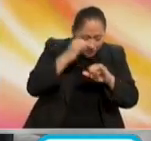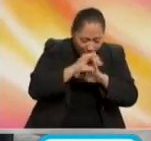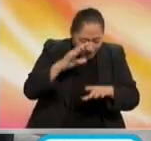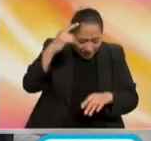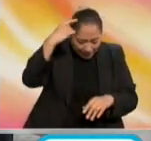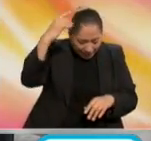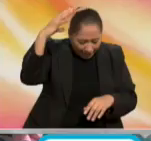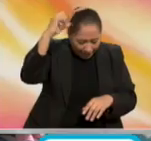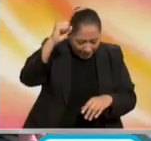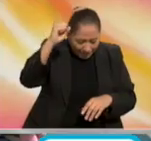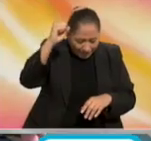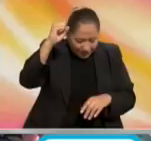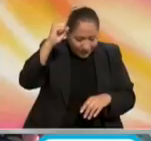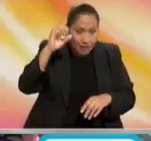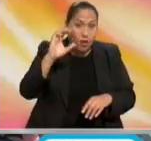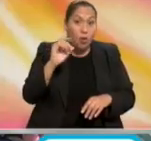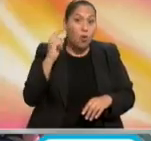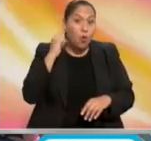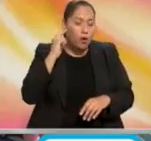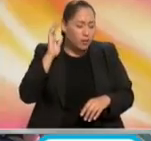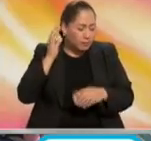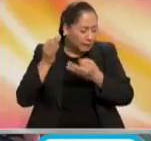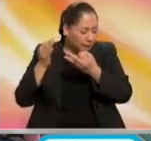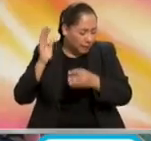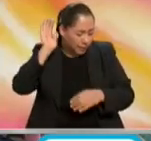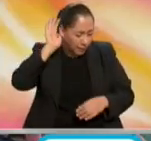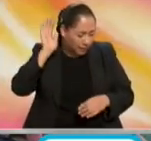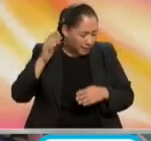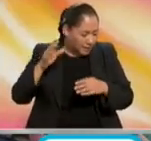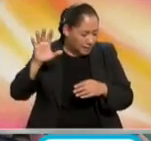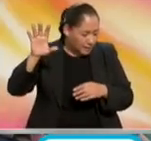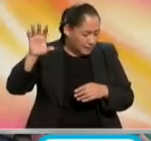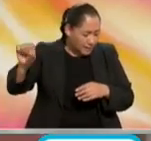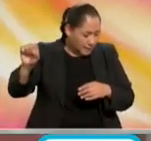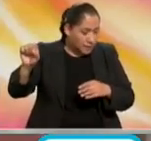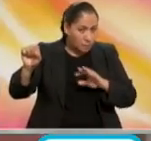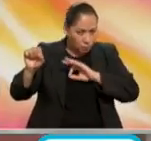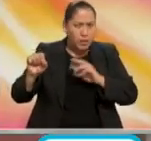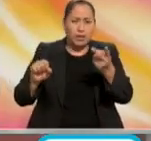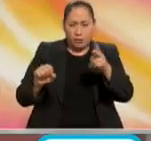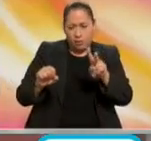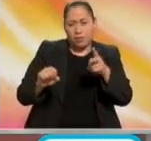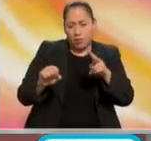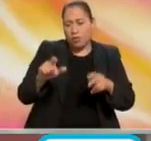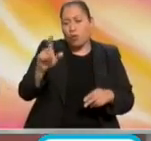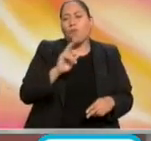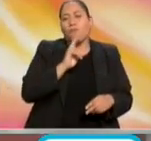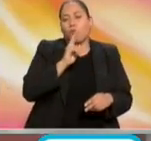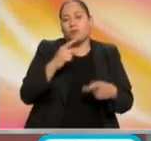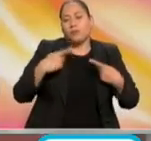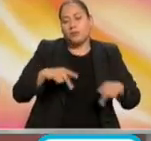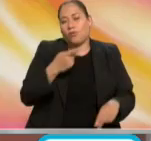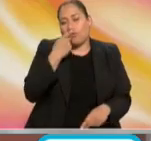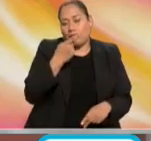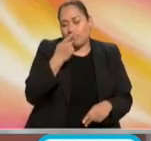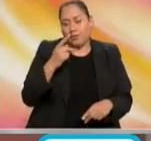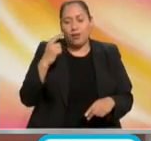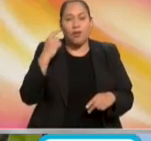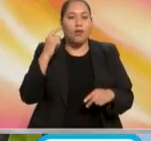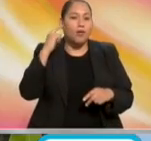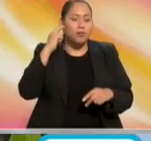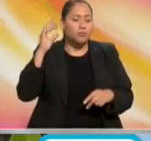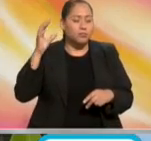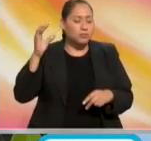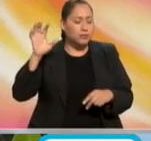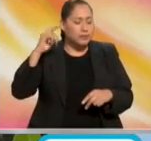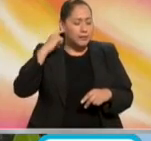más atención al oído, de alguna forma bloquear este sentido y activar más el otro. ¿pudiera Puede ser si tú eres más auditivo, pero Ok. también lo que hacemos es como cerrar